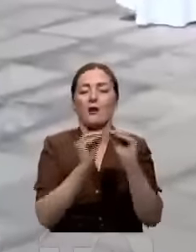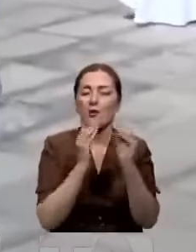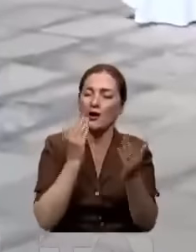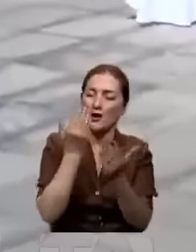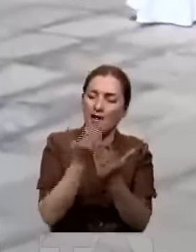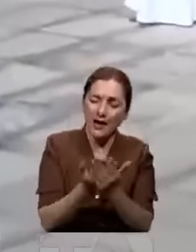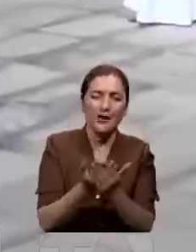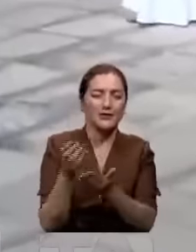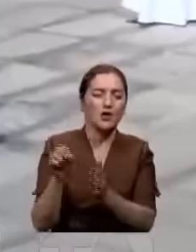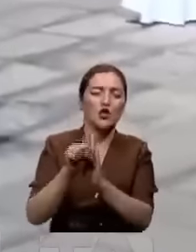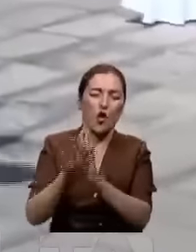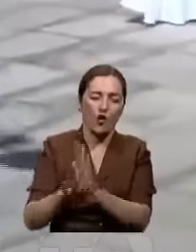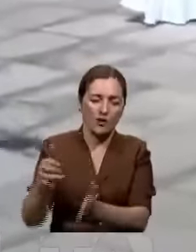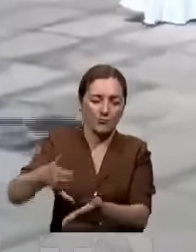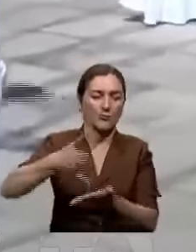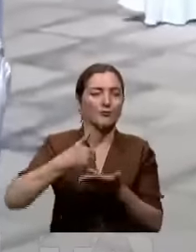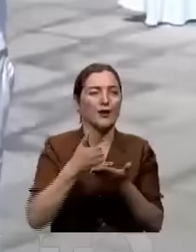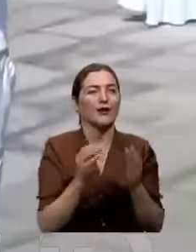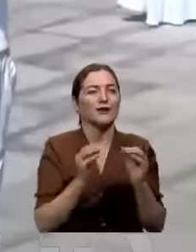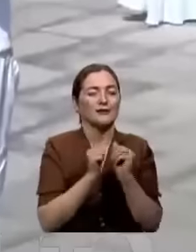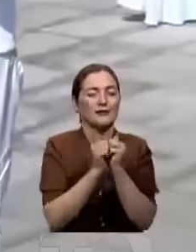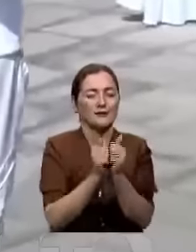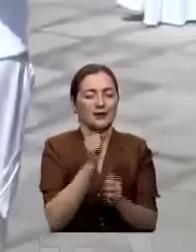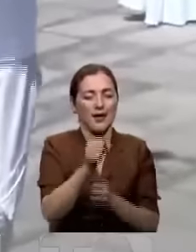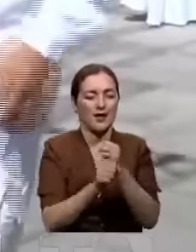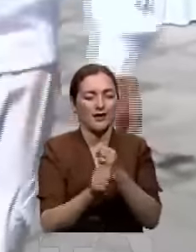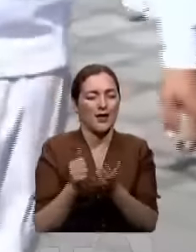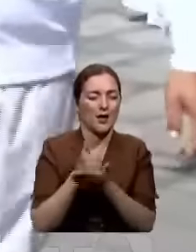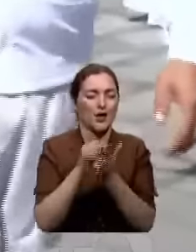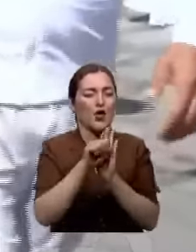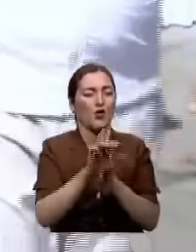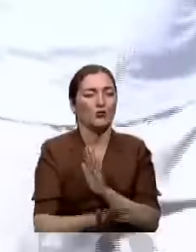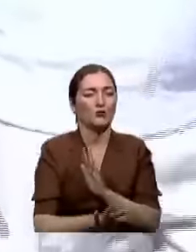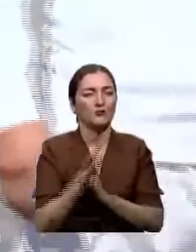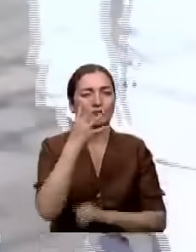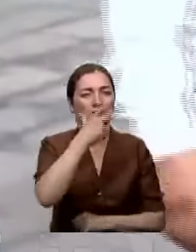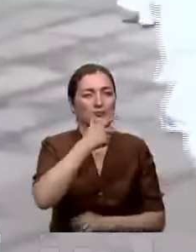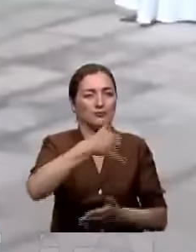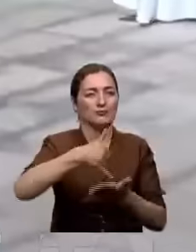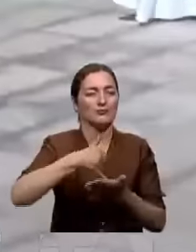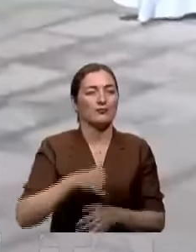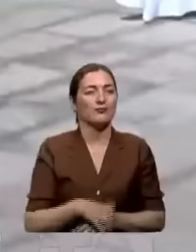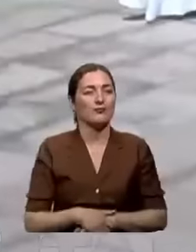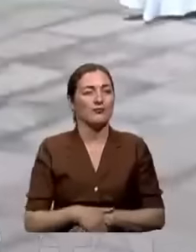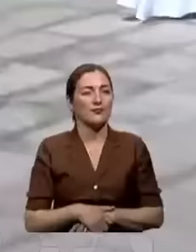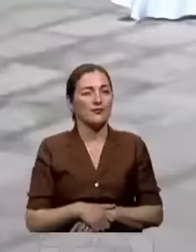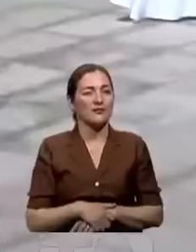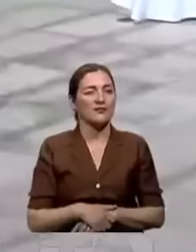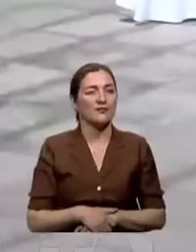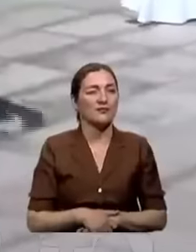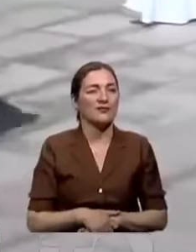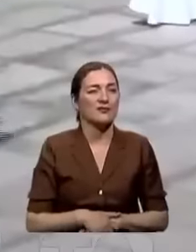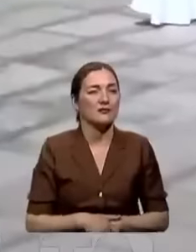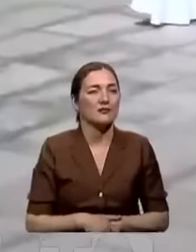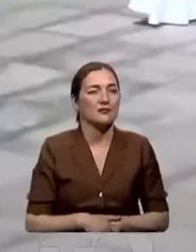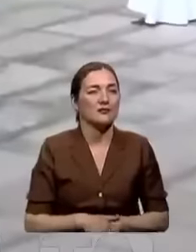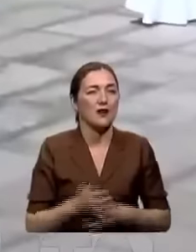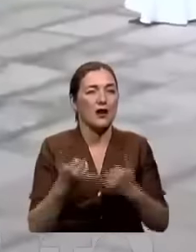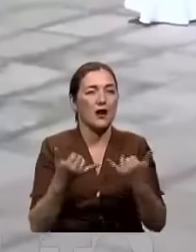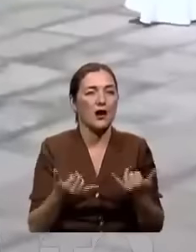de Podium Sport, muchísimas gracias por acompañarnos y por cada año ayudarnos también con estos bellísimos trofeos. Lindísimo. Mi querido Alberto, es momento de conocer